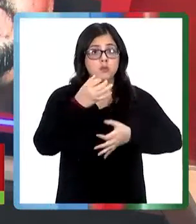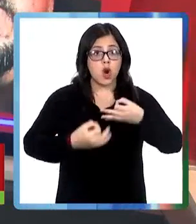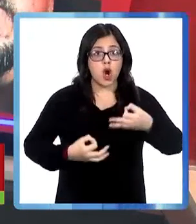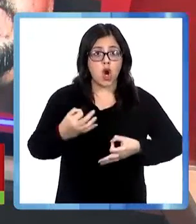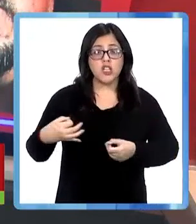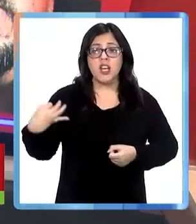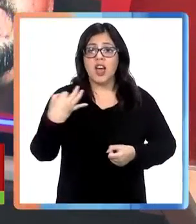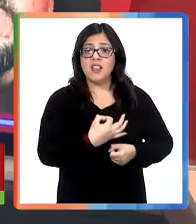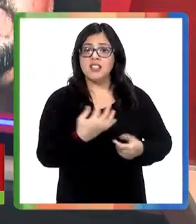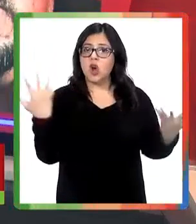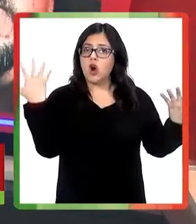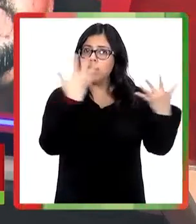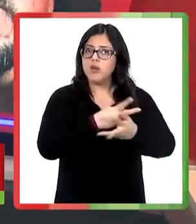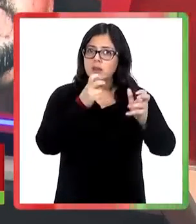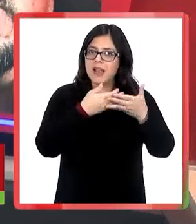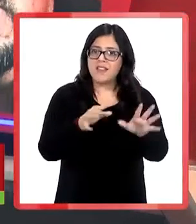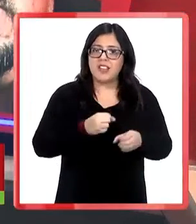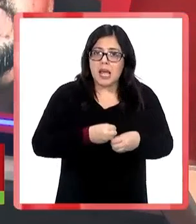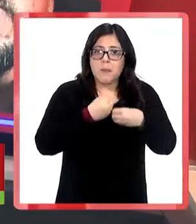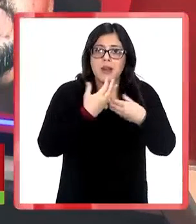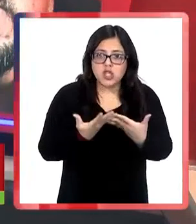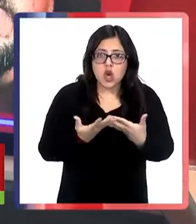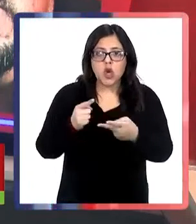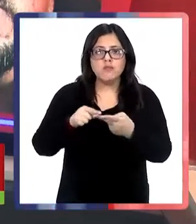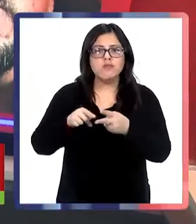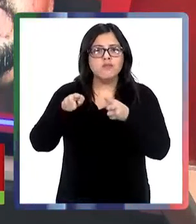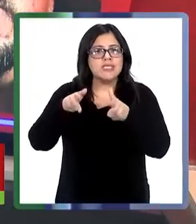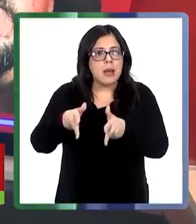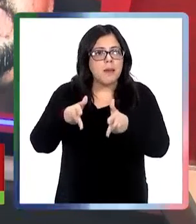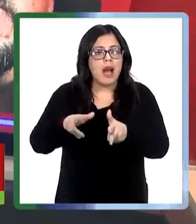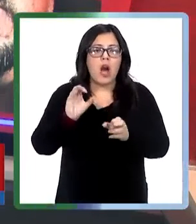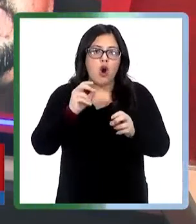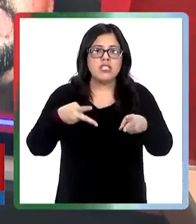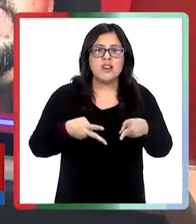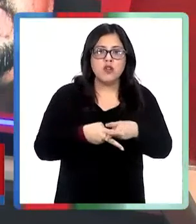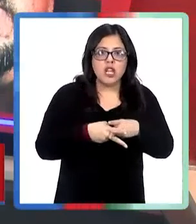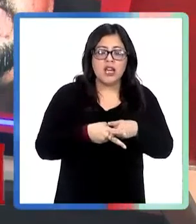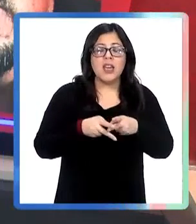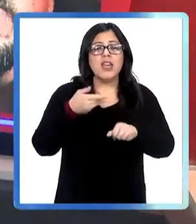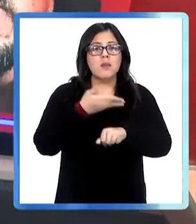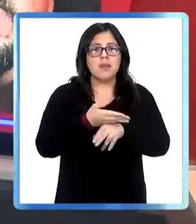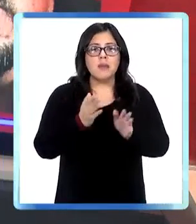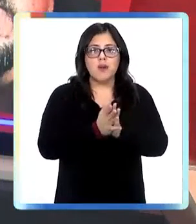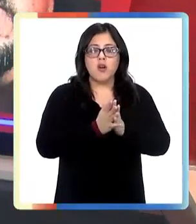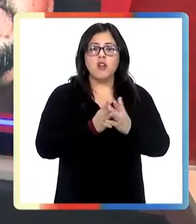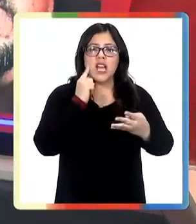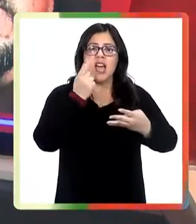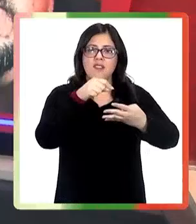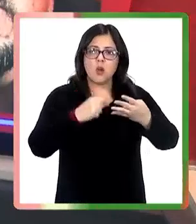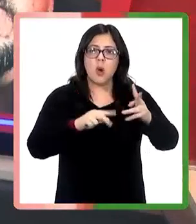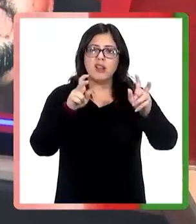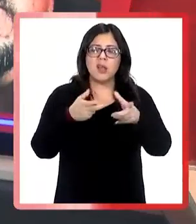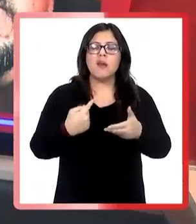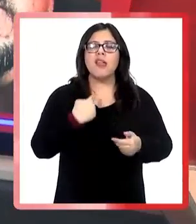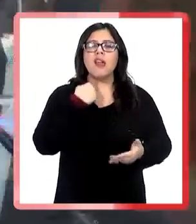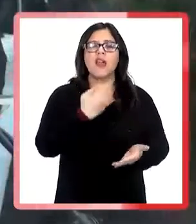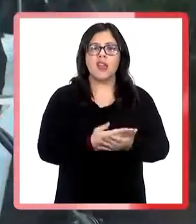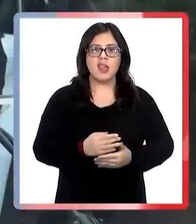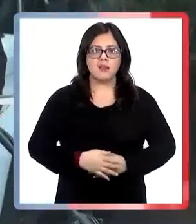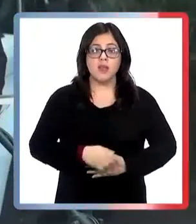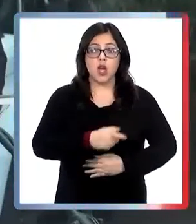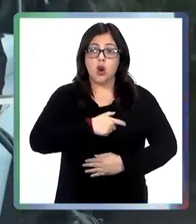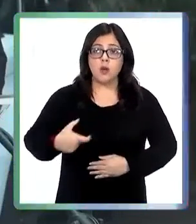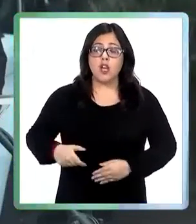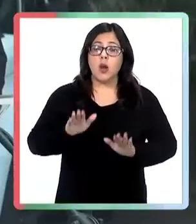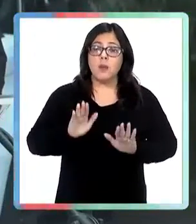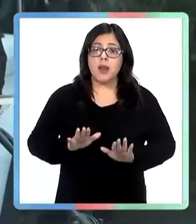Corte Suprema advierte que no hay que confundir la libertad de expresión con las amenazas o el sabotaje y llama a revisar las querellas. Como